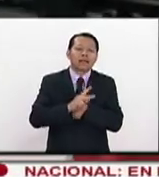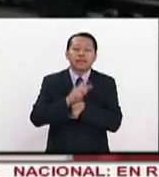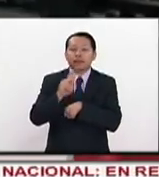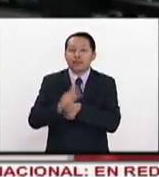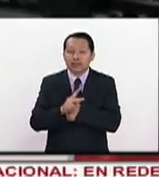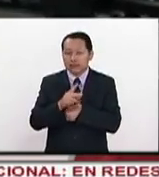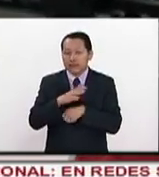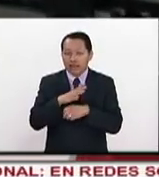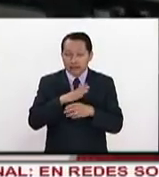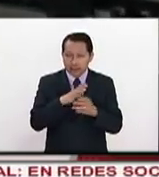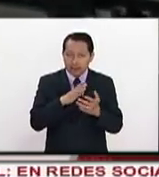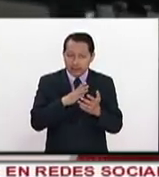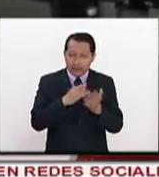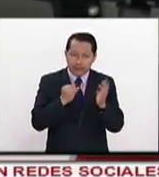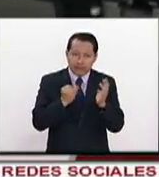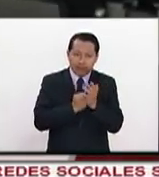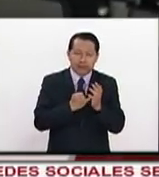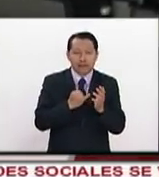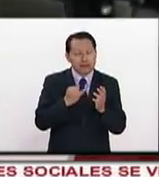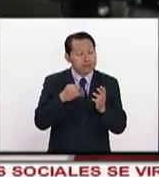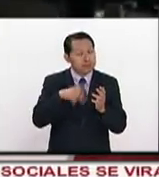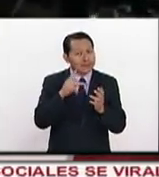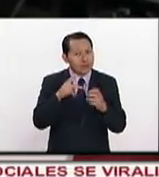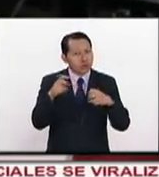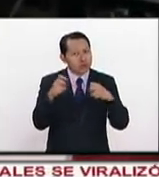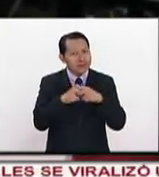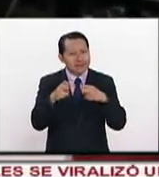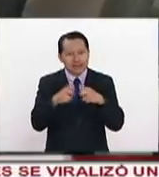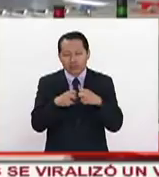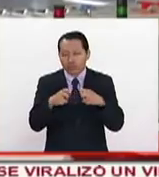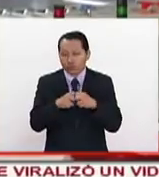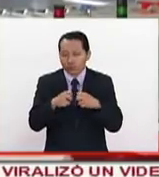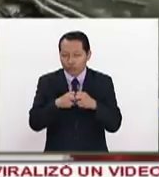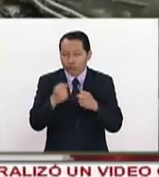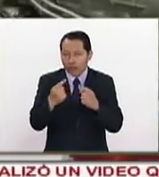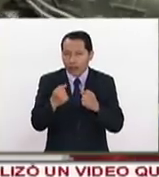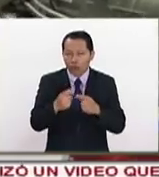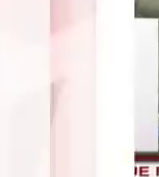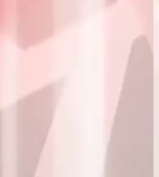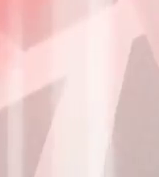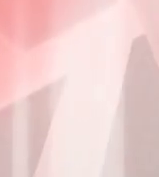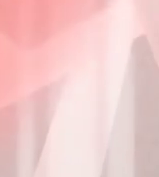esta restricción, pero pues hay mucho nerviosismo en algunos.